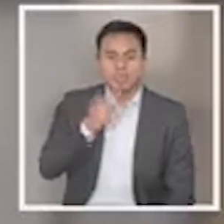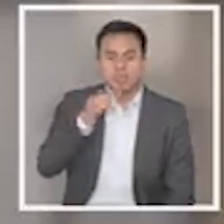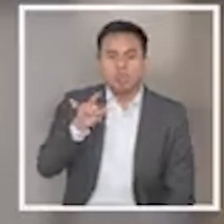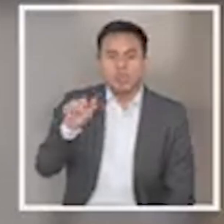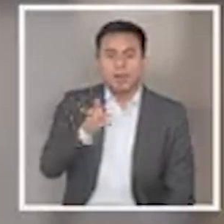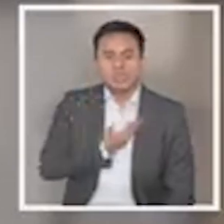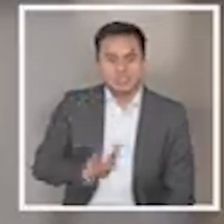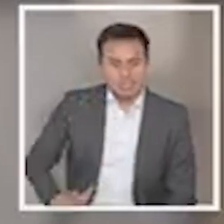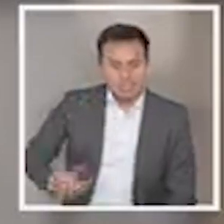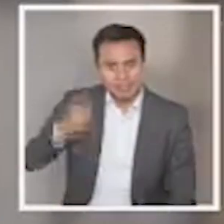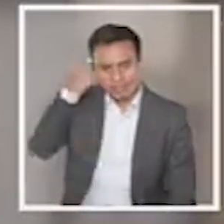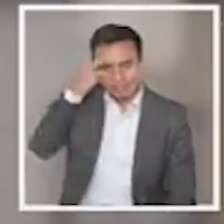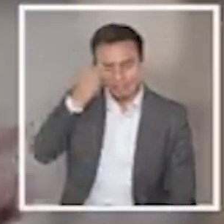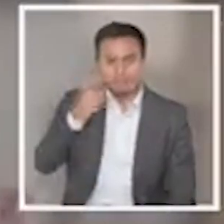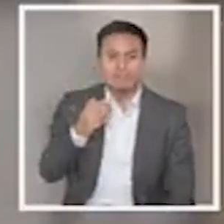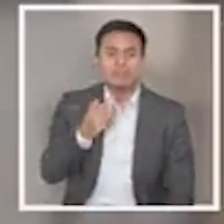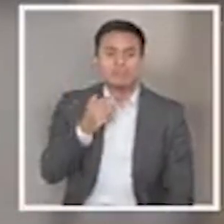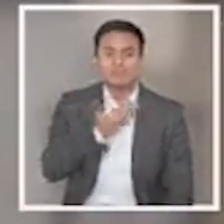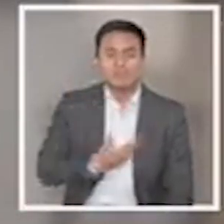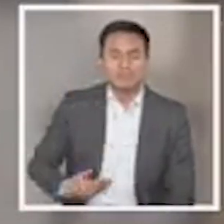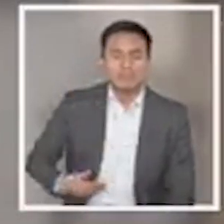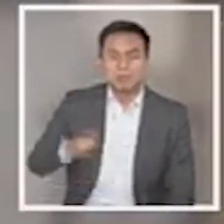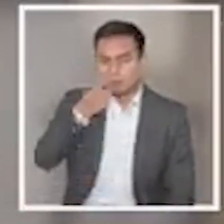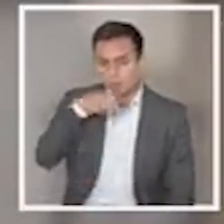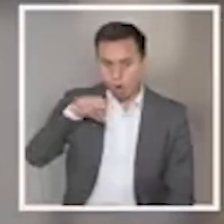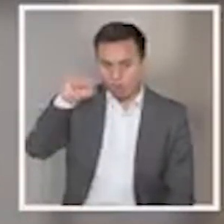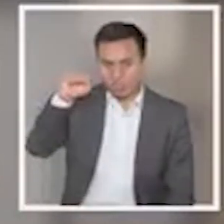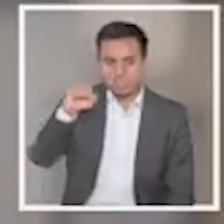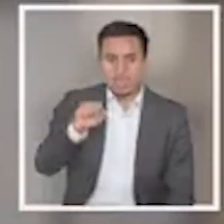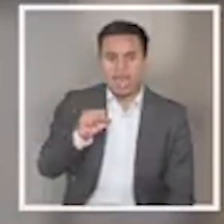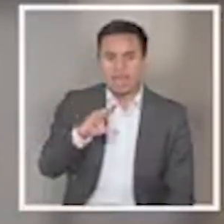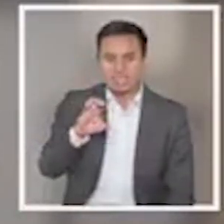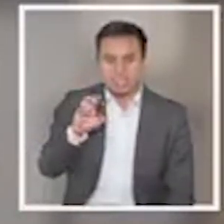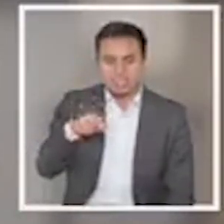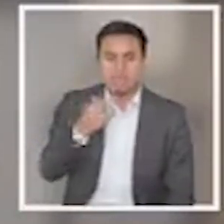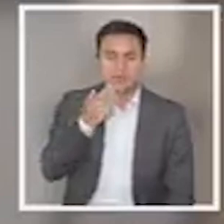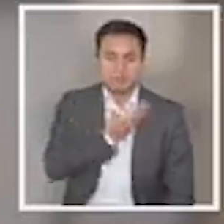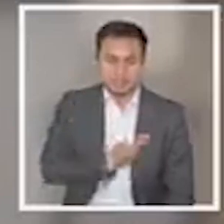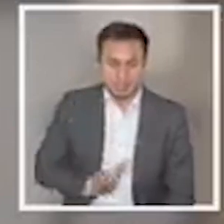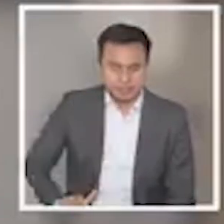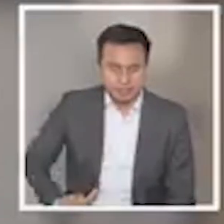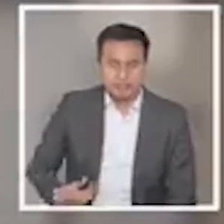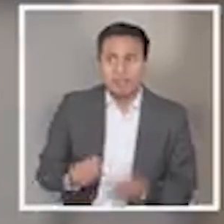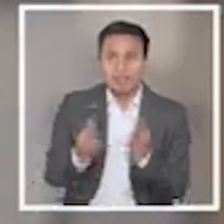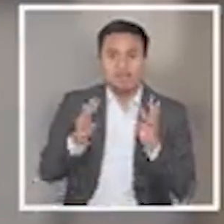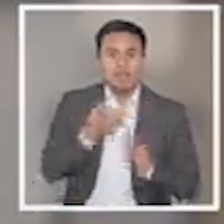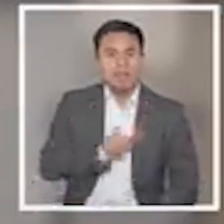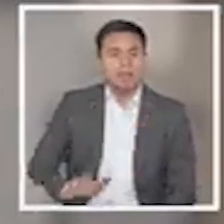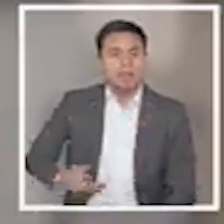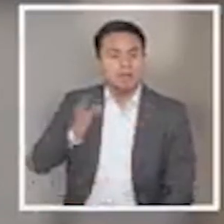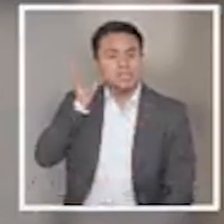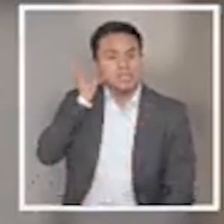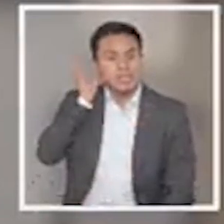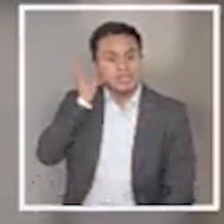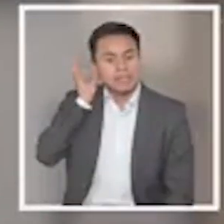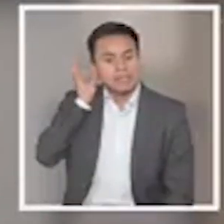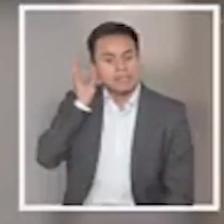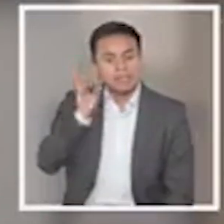presidente Lula, el presidente Boric, el presidente Arce, la presidenta